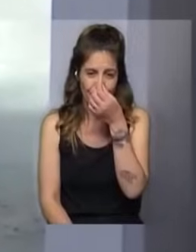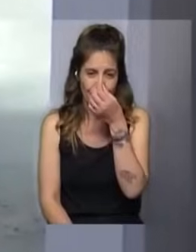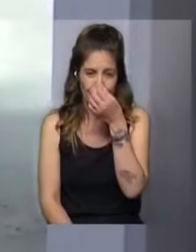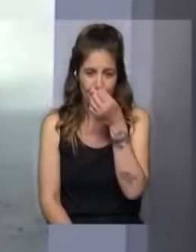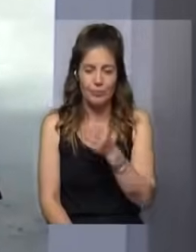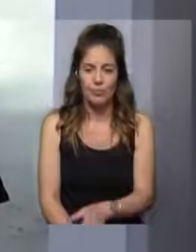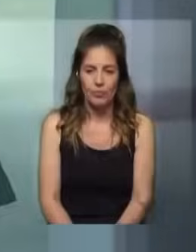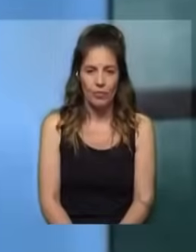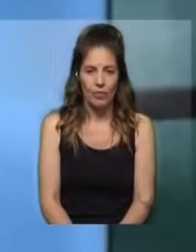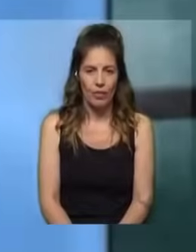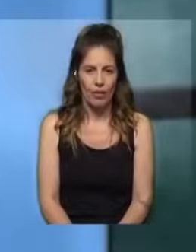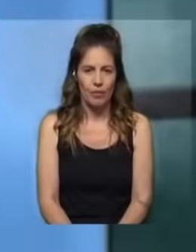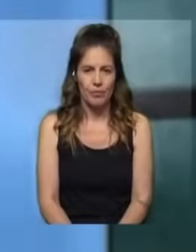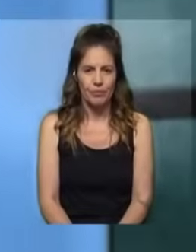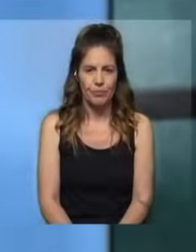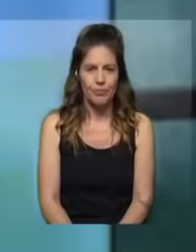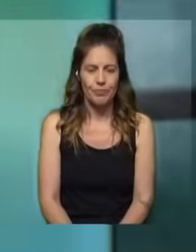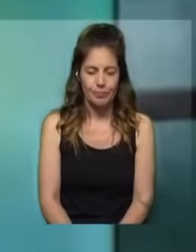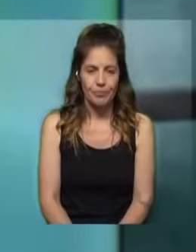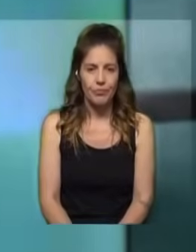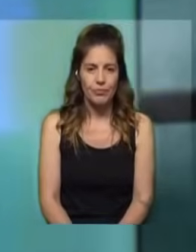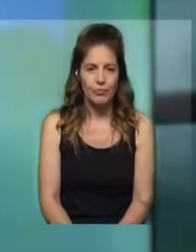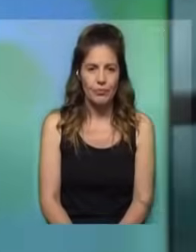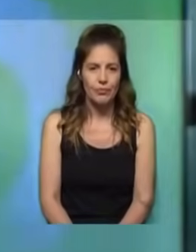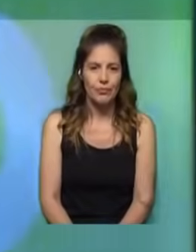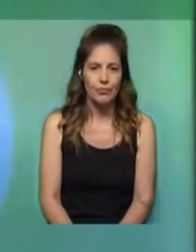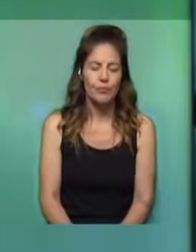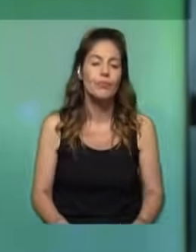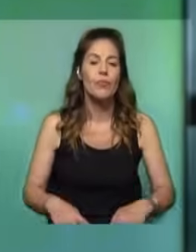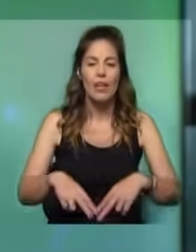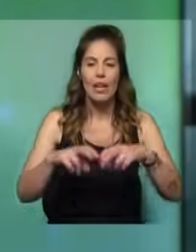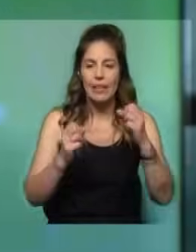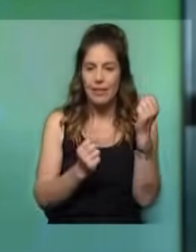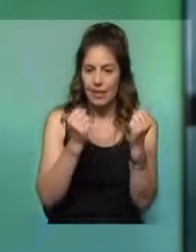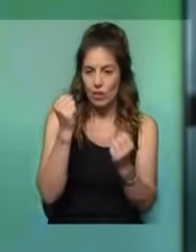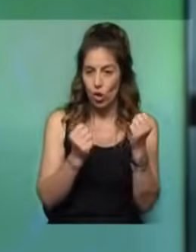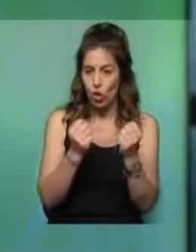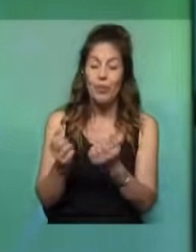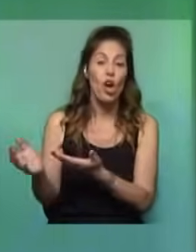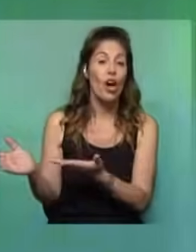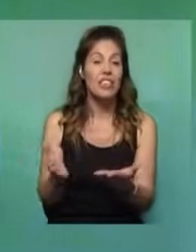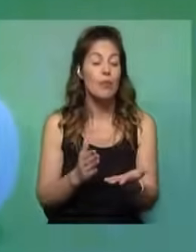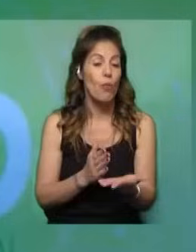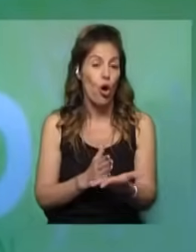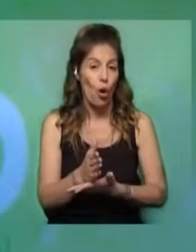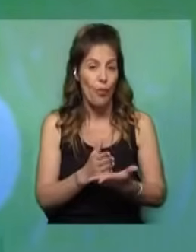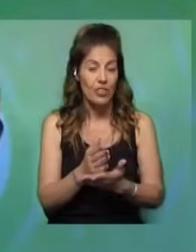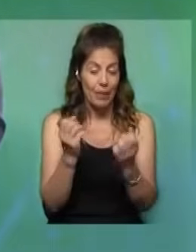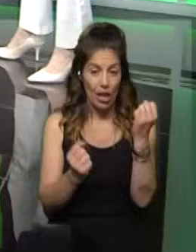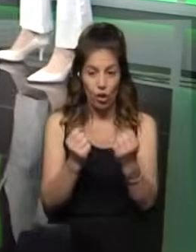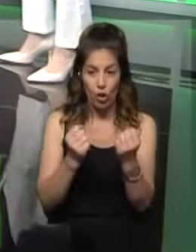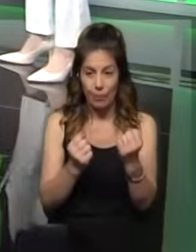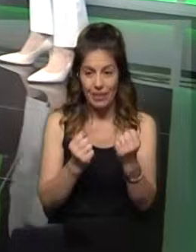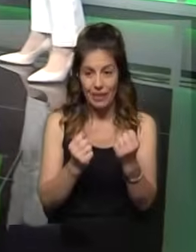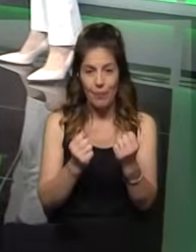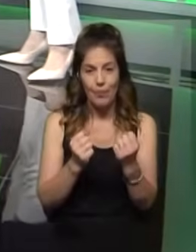lugar bueno en nuestra columna de análisis económico recibimos como siempre con mucho gusto al economista Germán de agosto